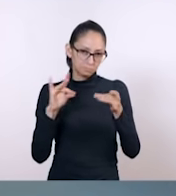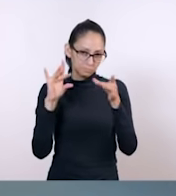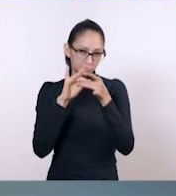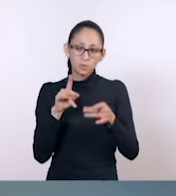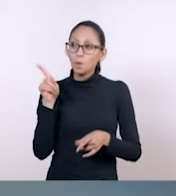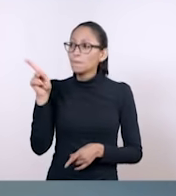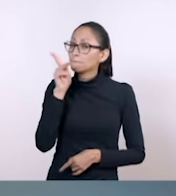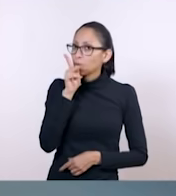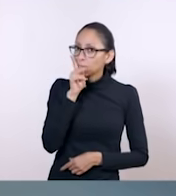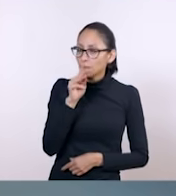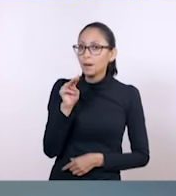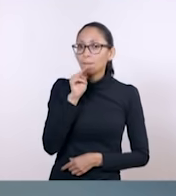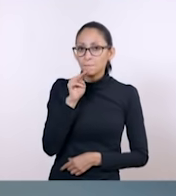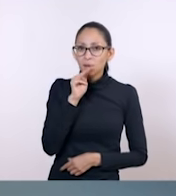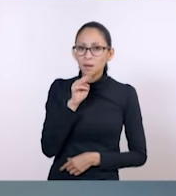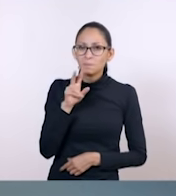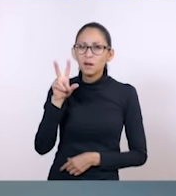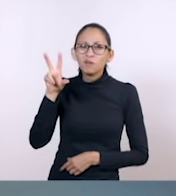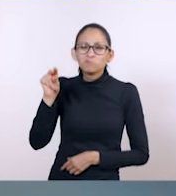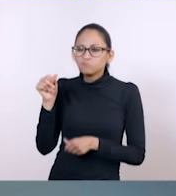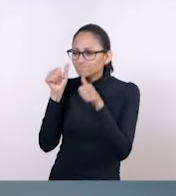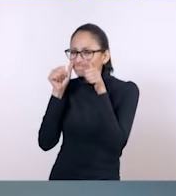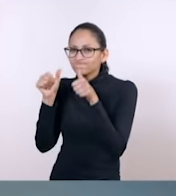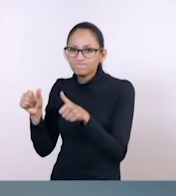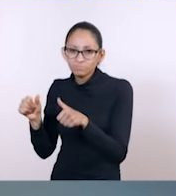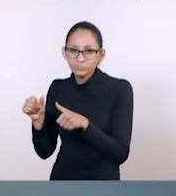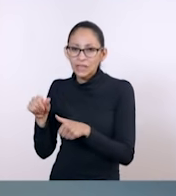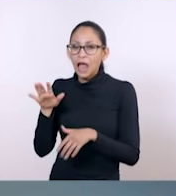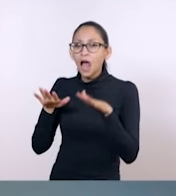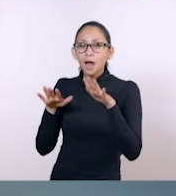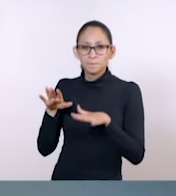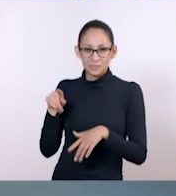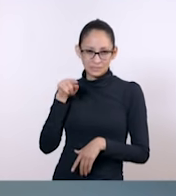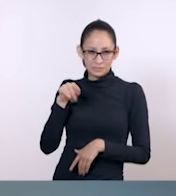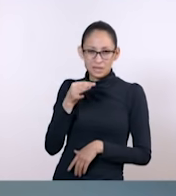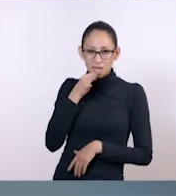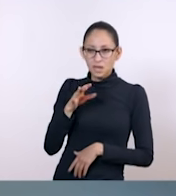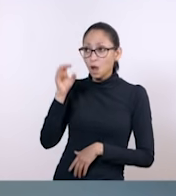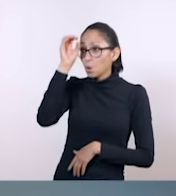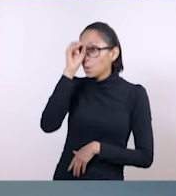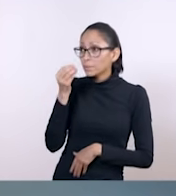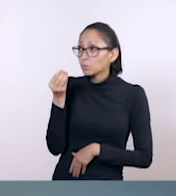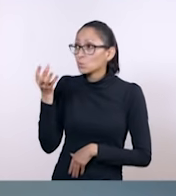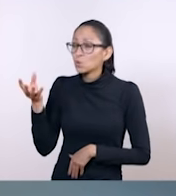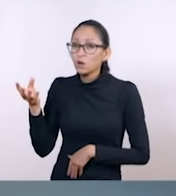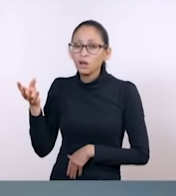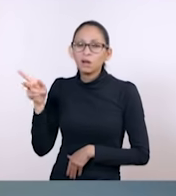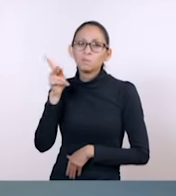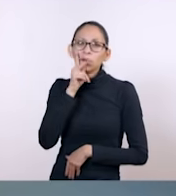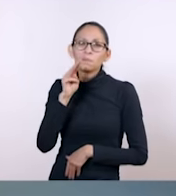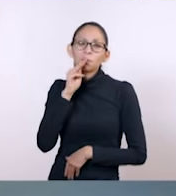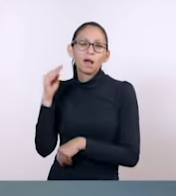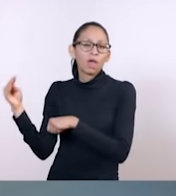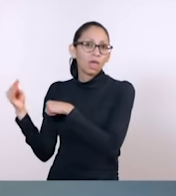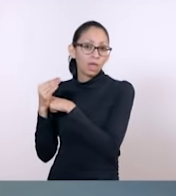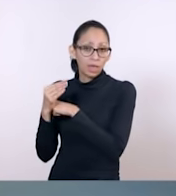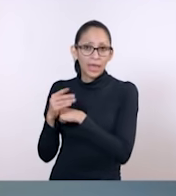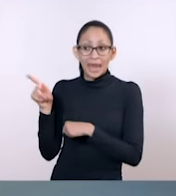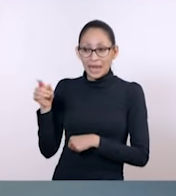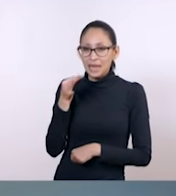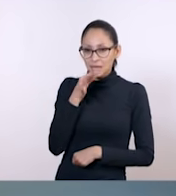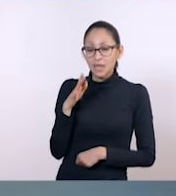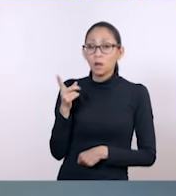que su papá y su mamá no la escuchan, que su opinión no tiene valor y que el otro día quería ir a jugar porque ya había